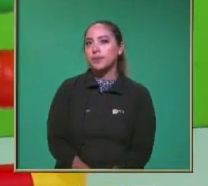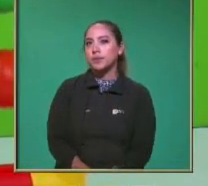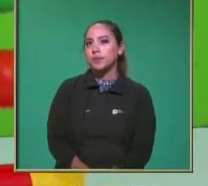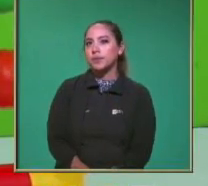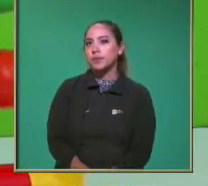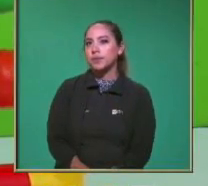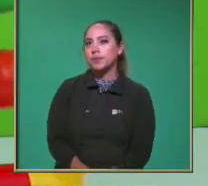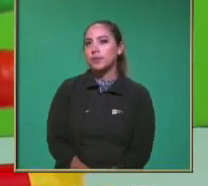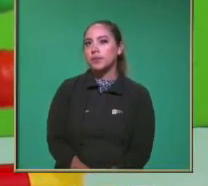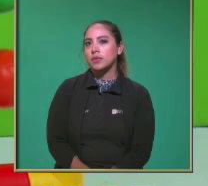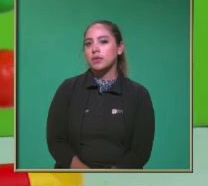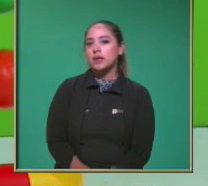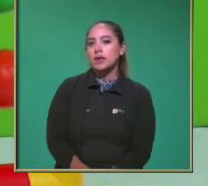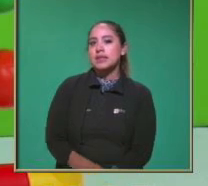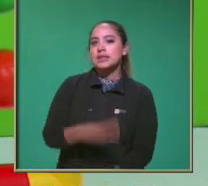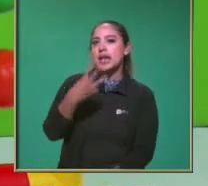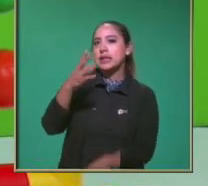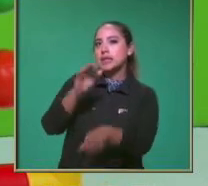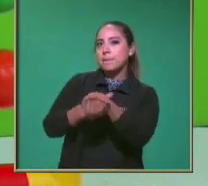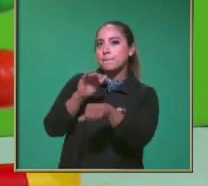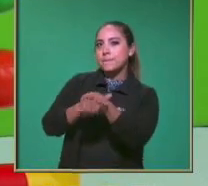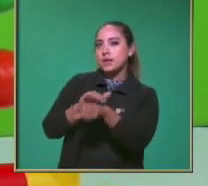3 para sus amigas. Y